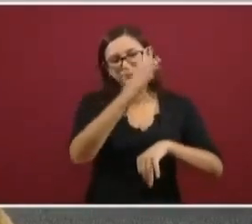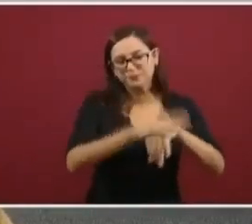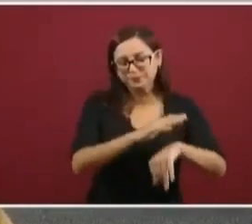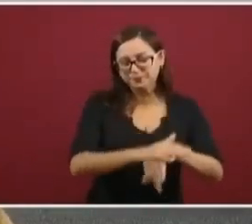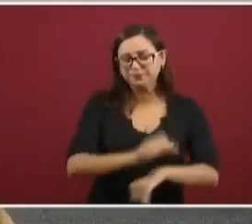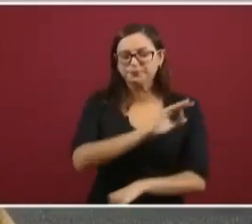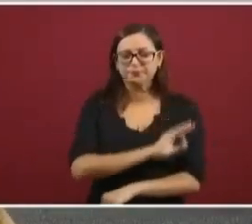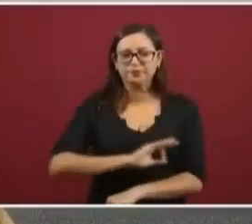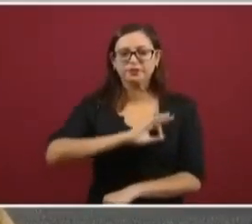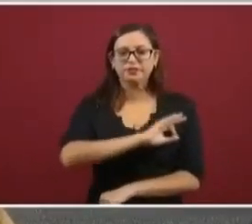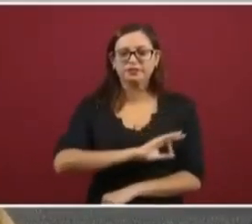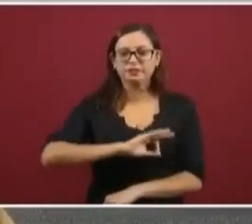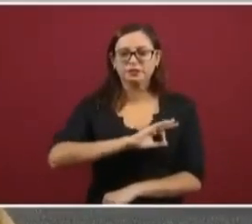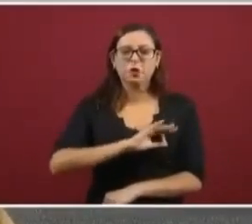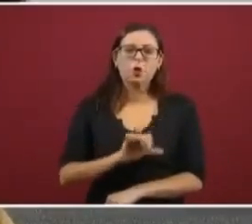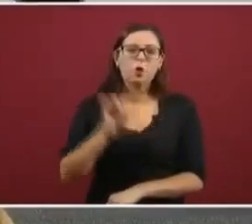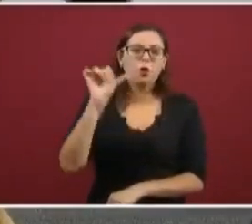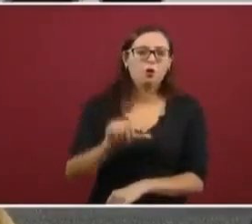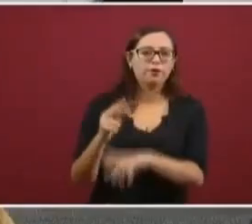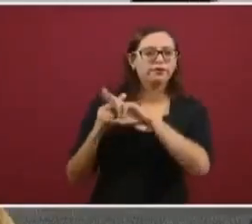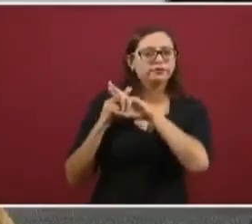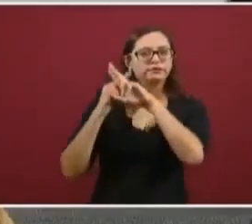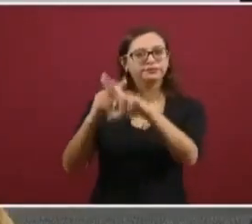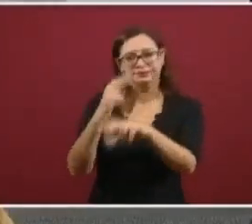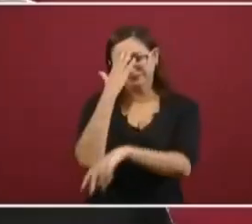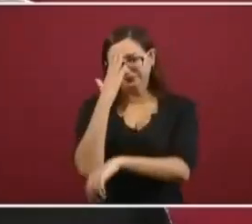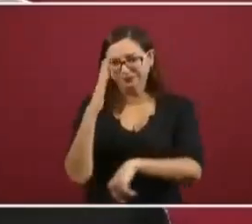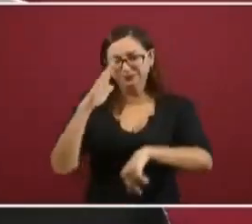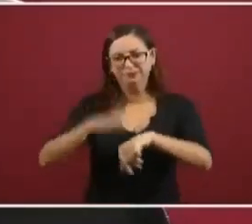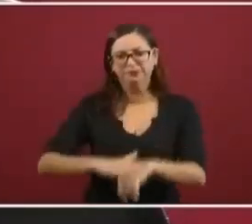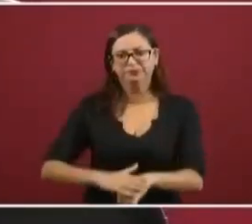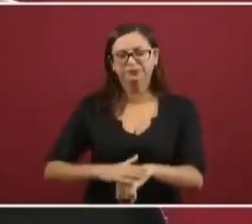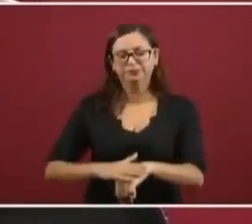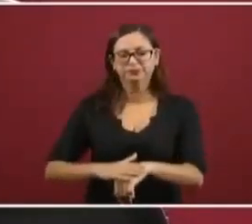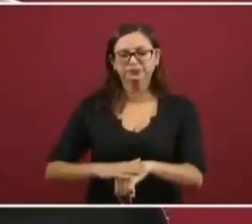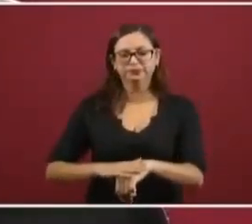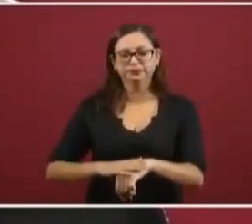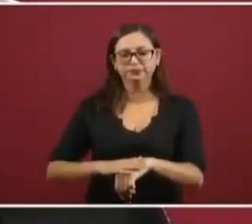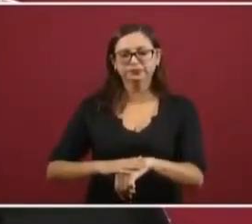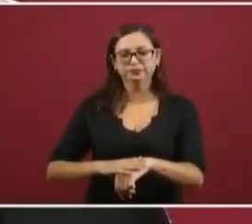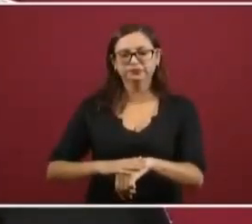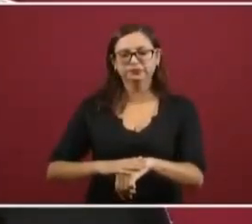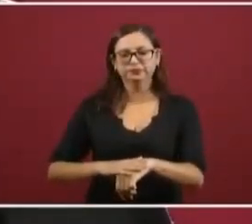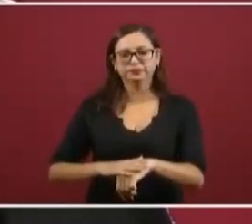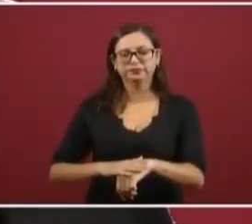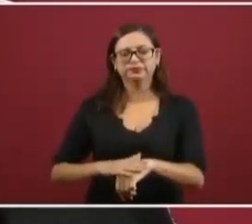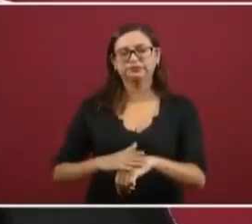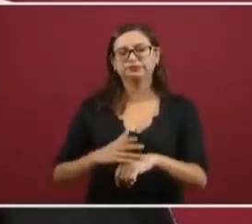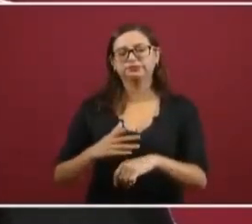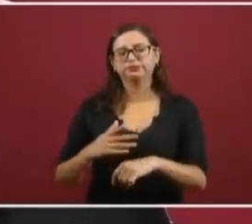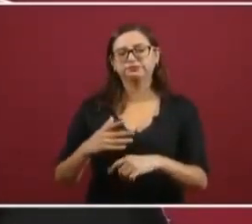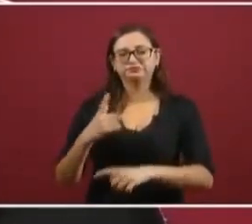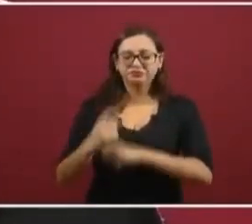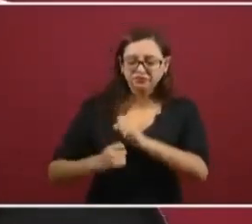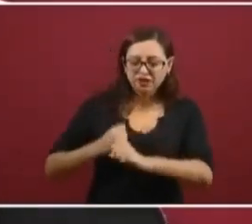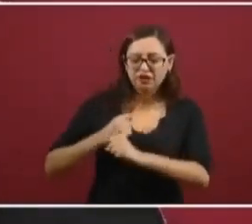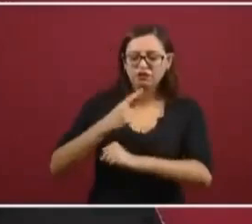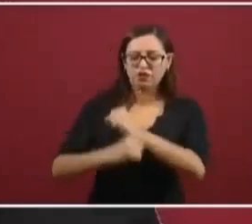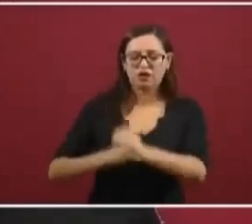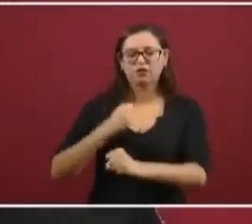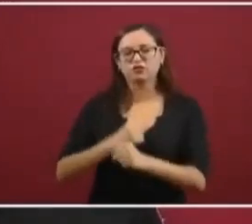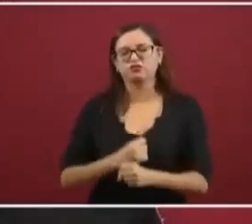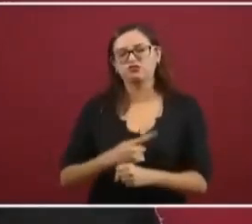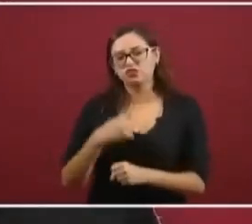por la conmemoración de un aniversario más de